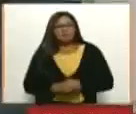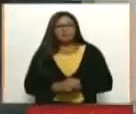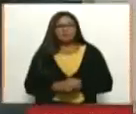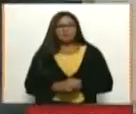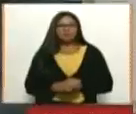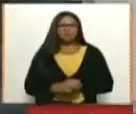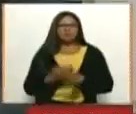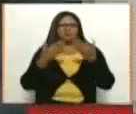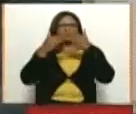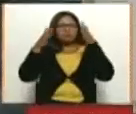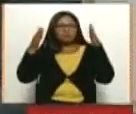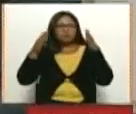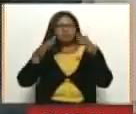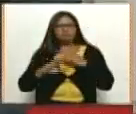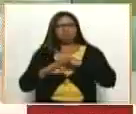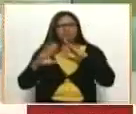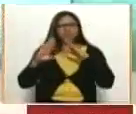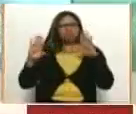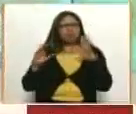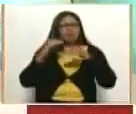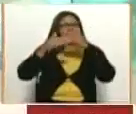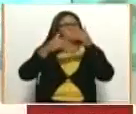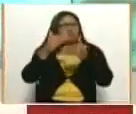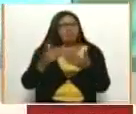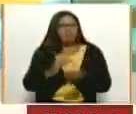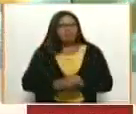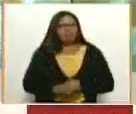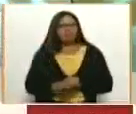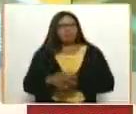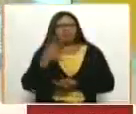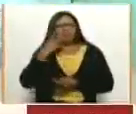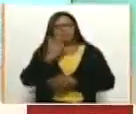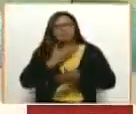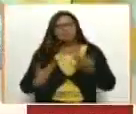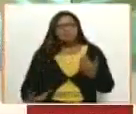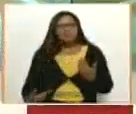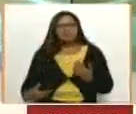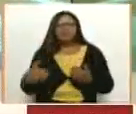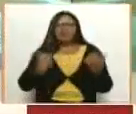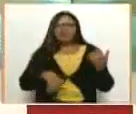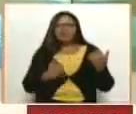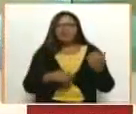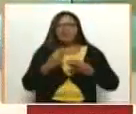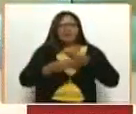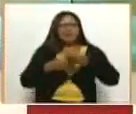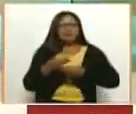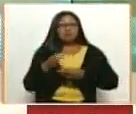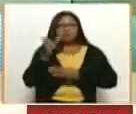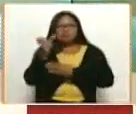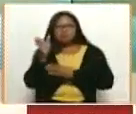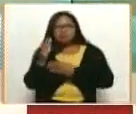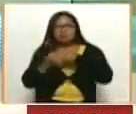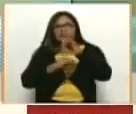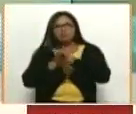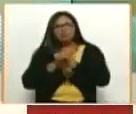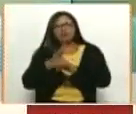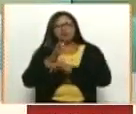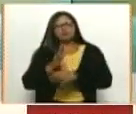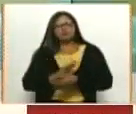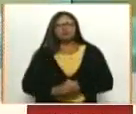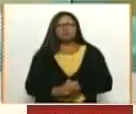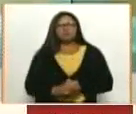ir levantando progresivamente las sanciones? Hay que, por cierto, recordar que el presidente Macron, en una visita que hacía el jefe de Estado a una cumbre internacional,